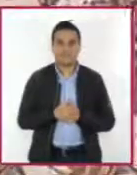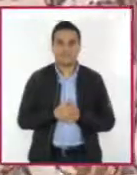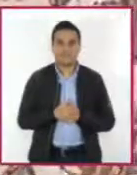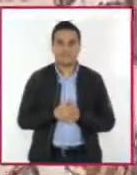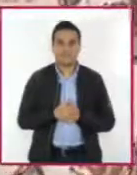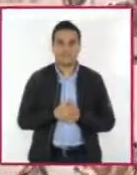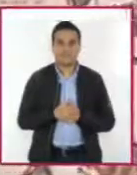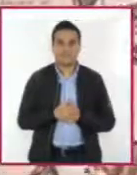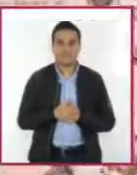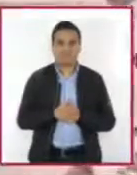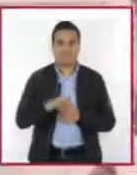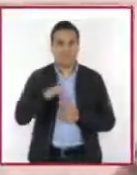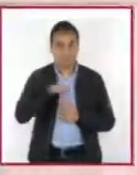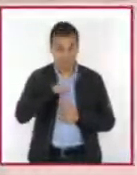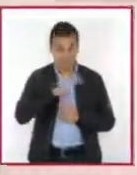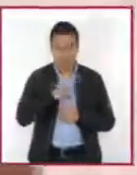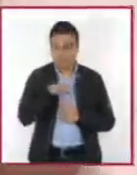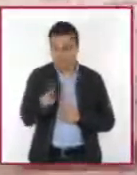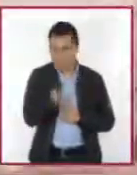¿Tienen pregunta?